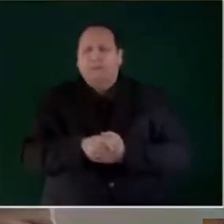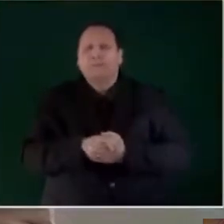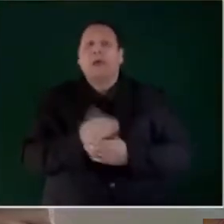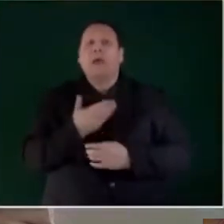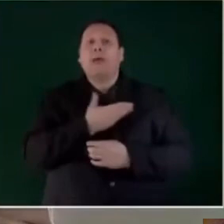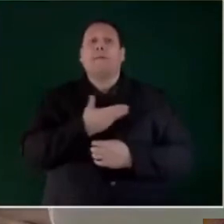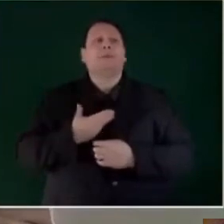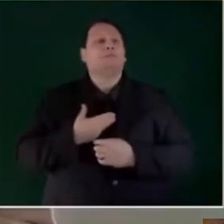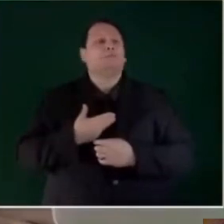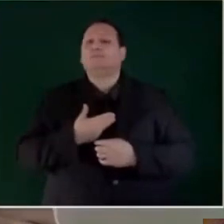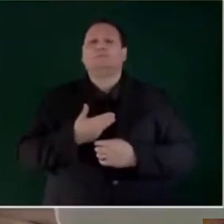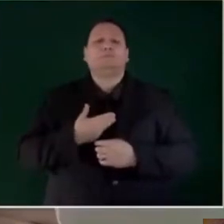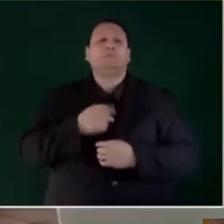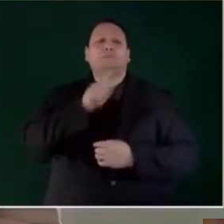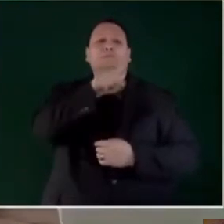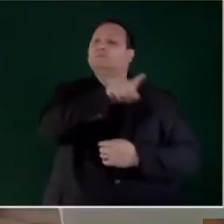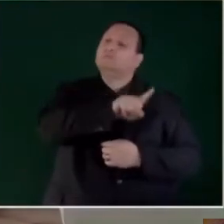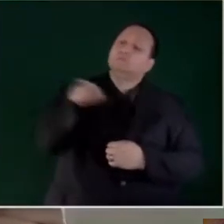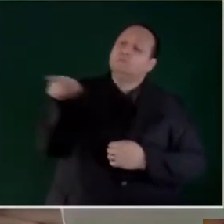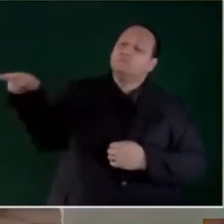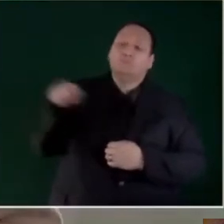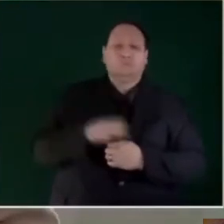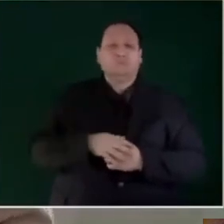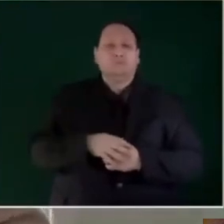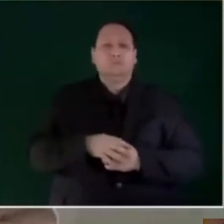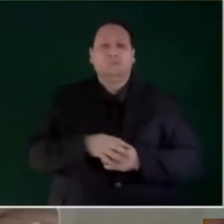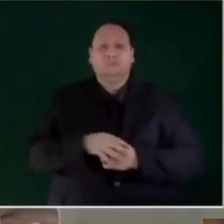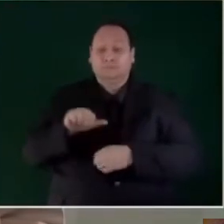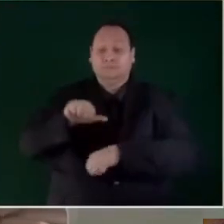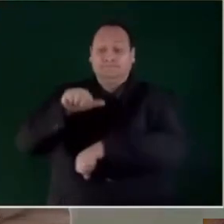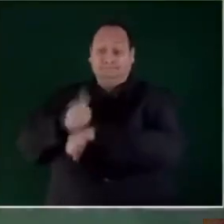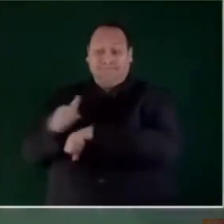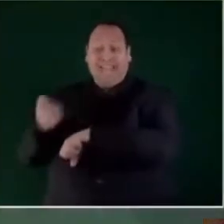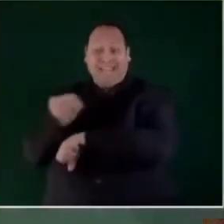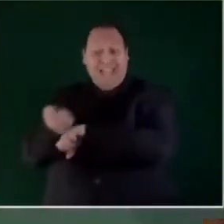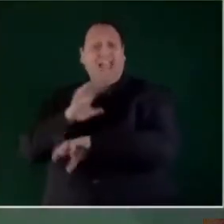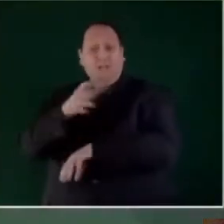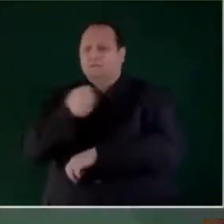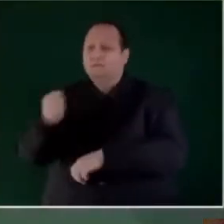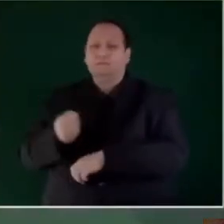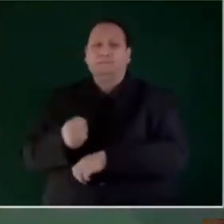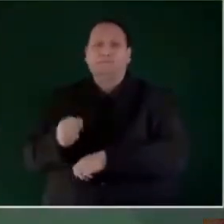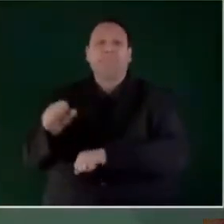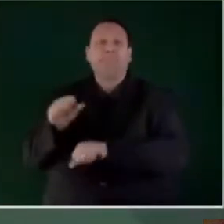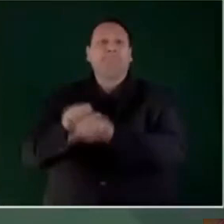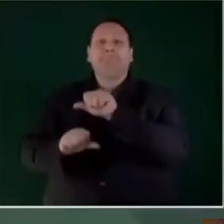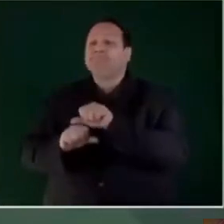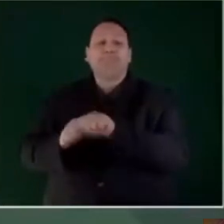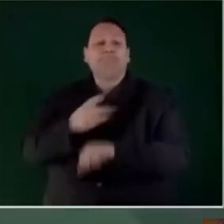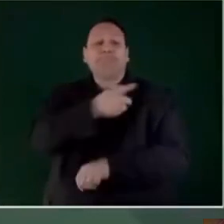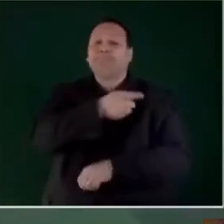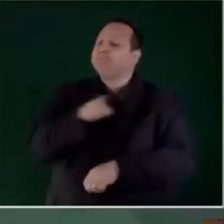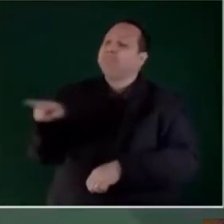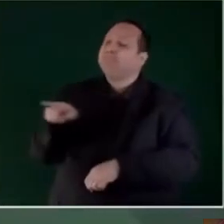presidente designado. Se constituye el Estado, sigue